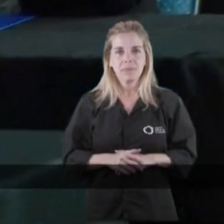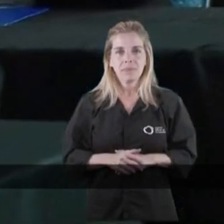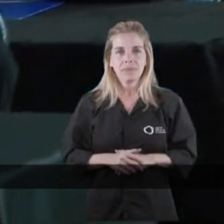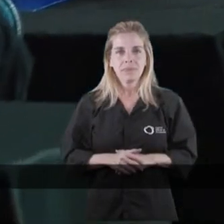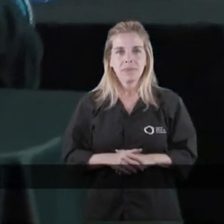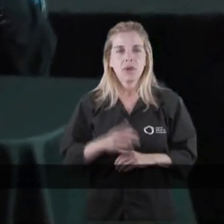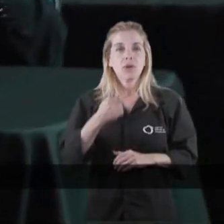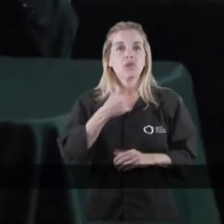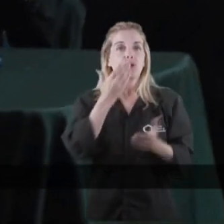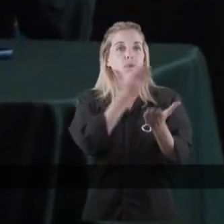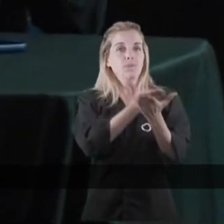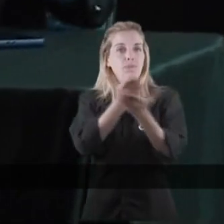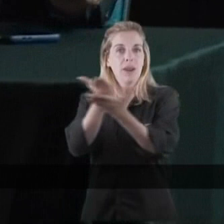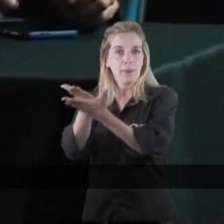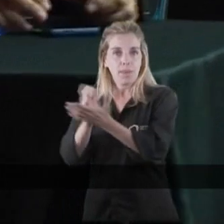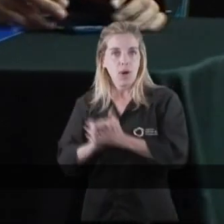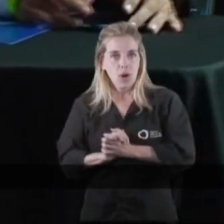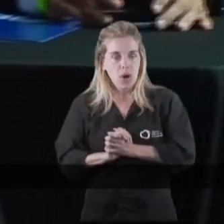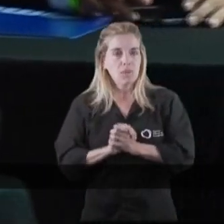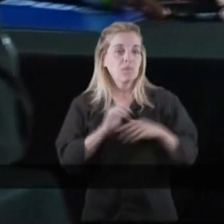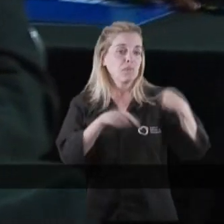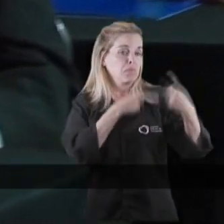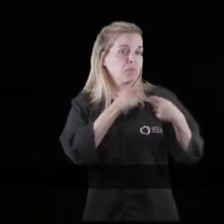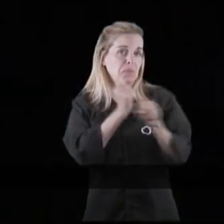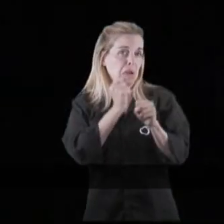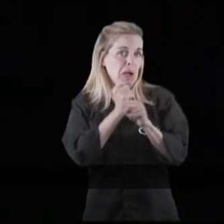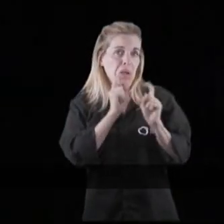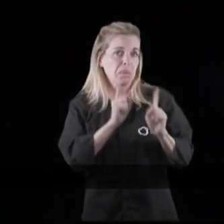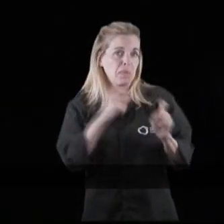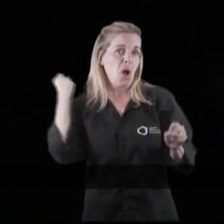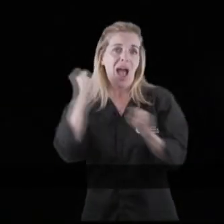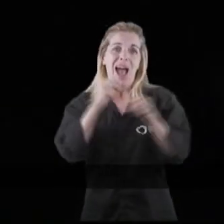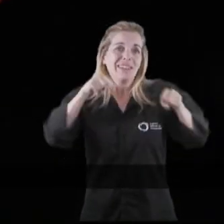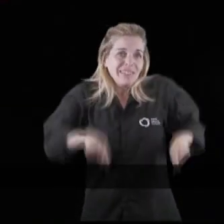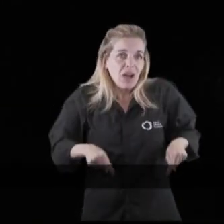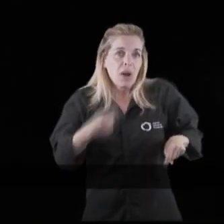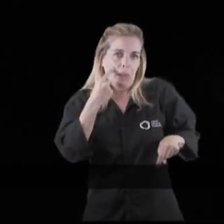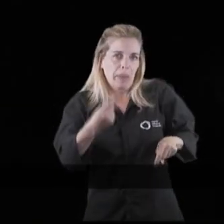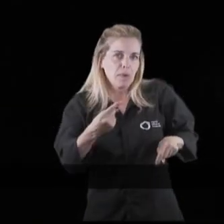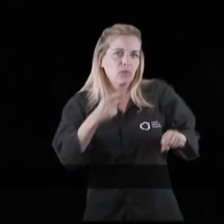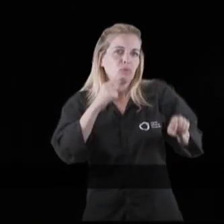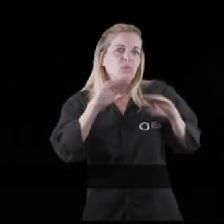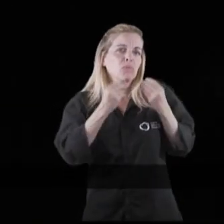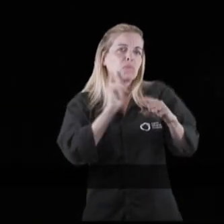queremos. Yo les propongo que sigamos trabajando como hasta ahora, porque los resultados están a la vista.